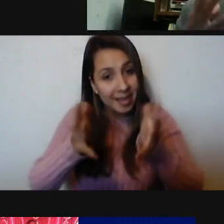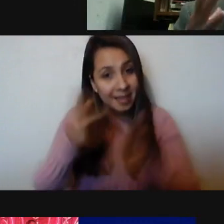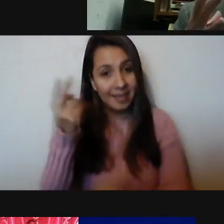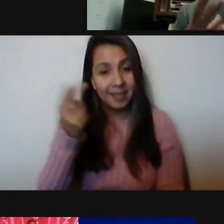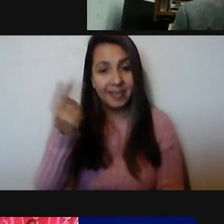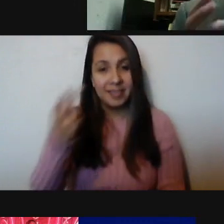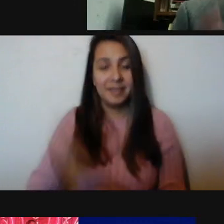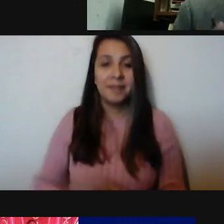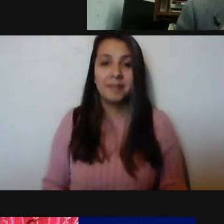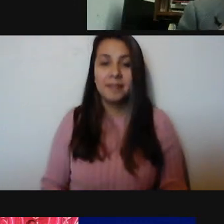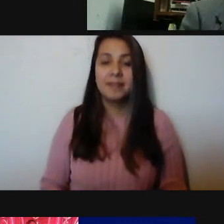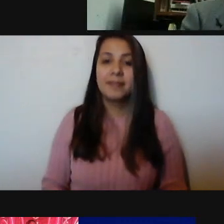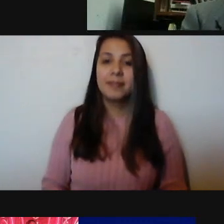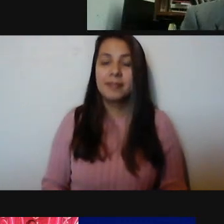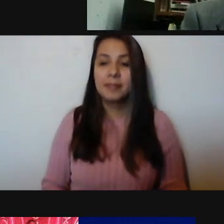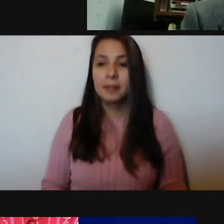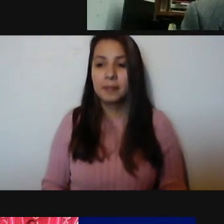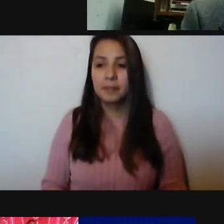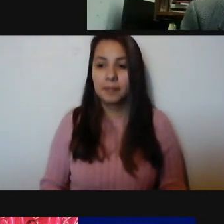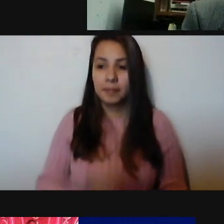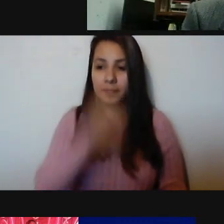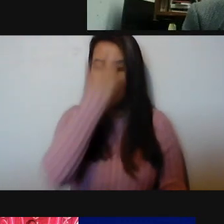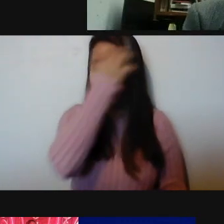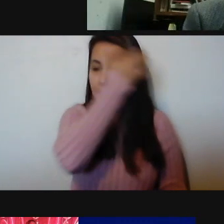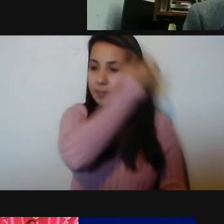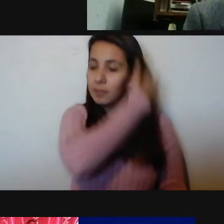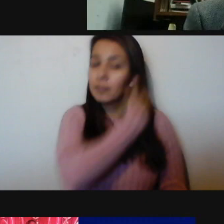saludarte. Y ya, titúlate.